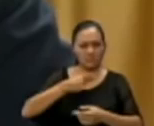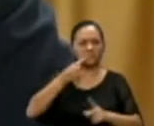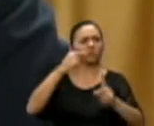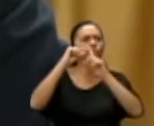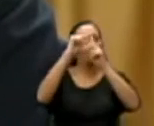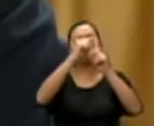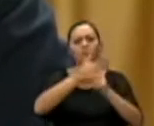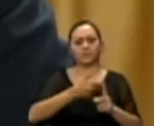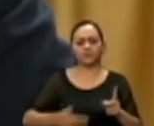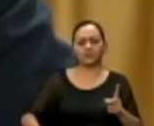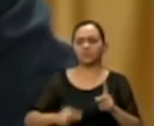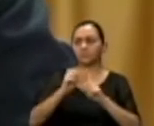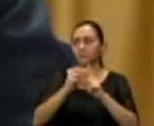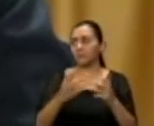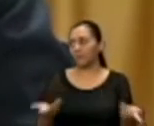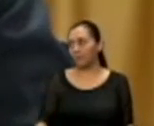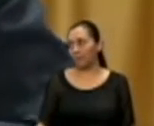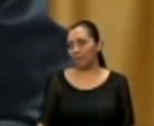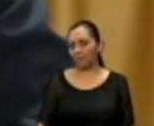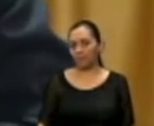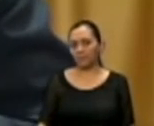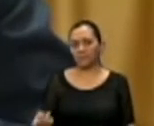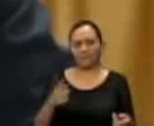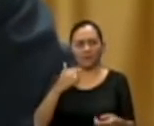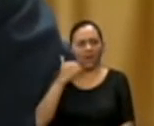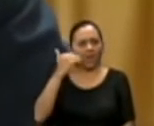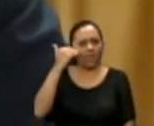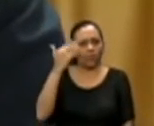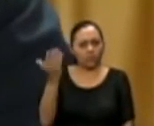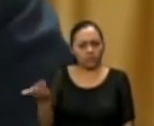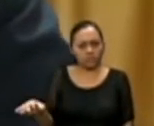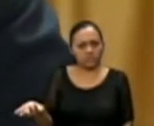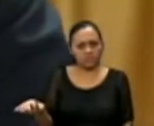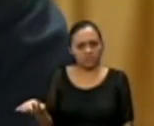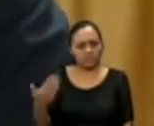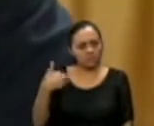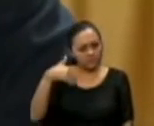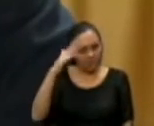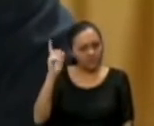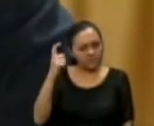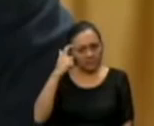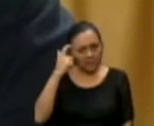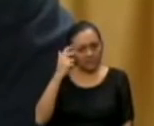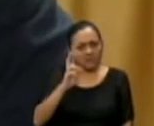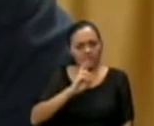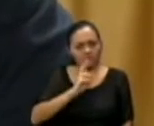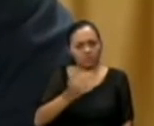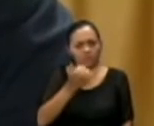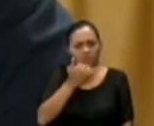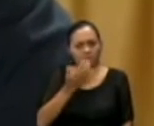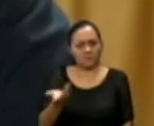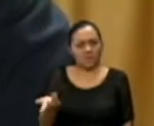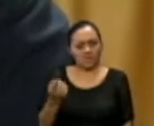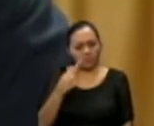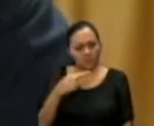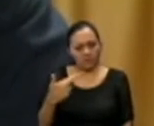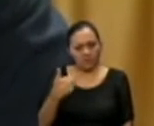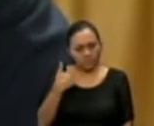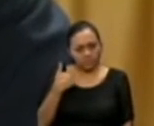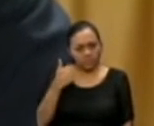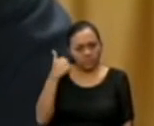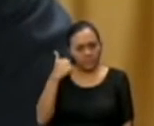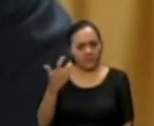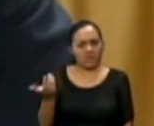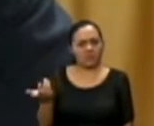presidente y yo creo que son grandecitos y pueden asumir las consecuencias de sus actos con asumir sus responsabilidades